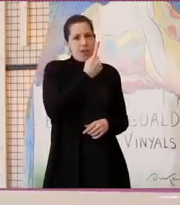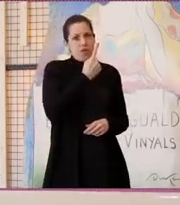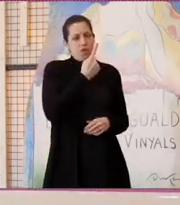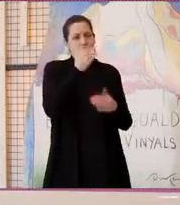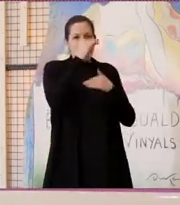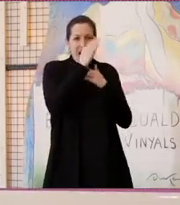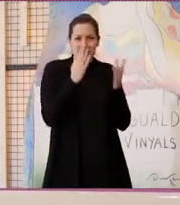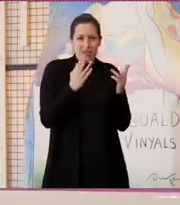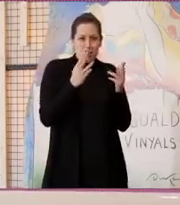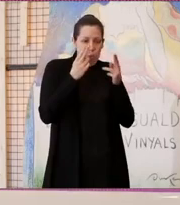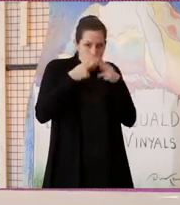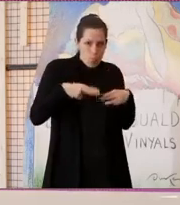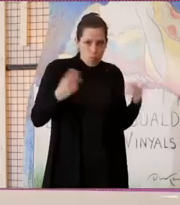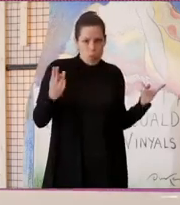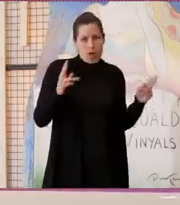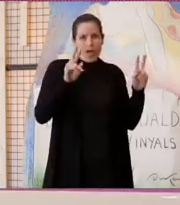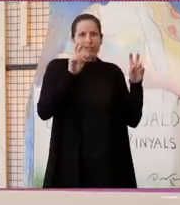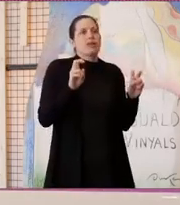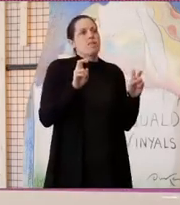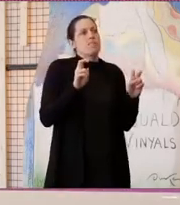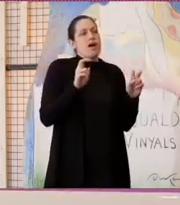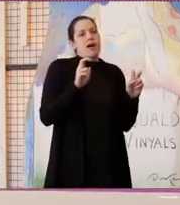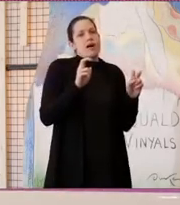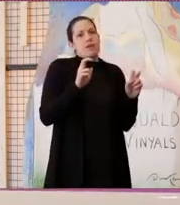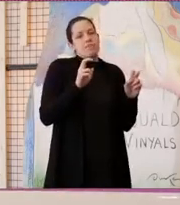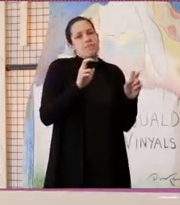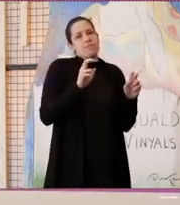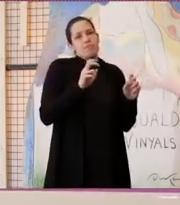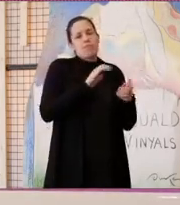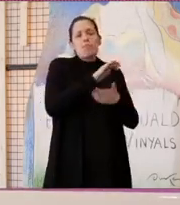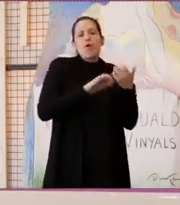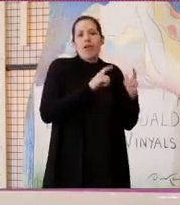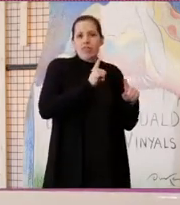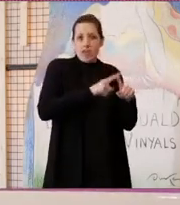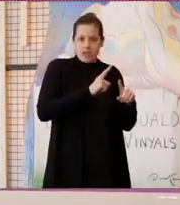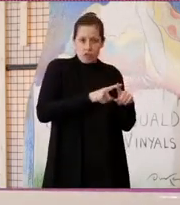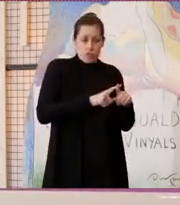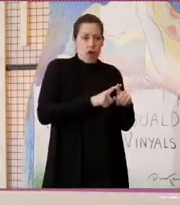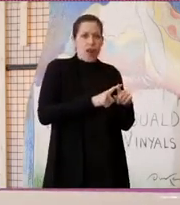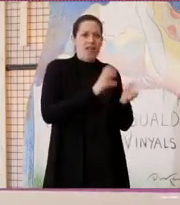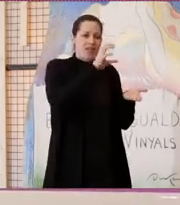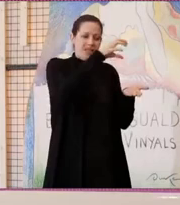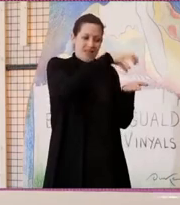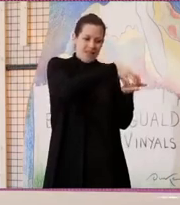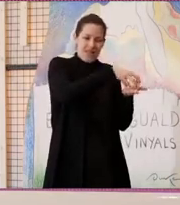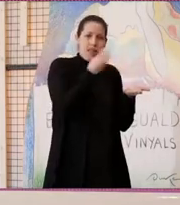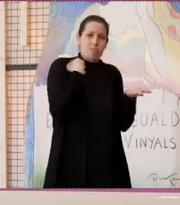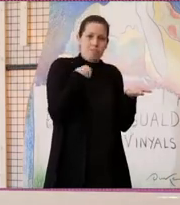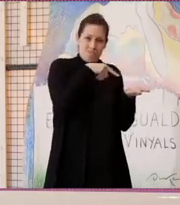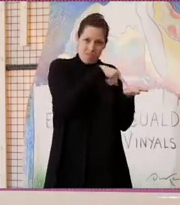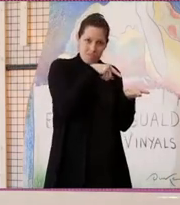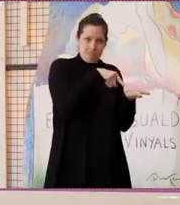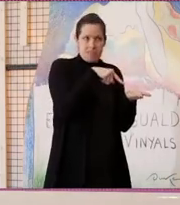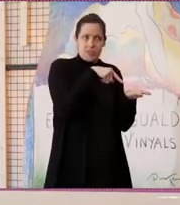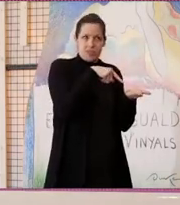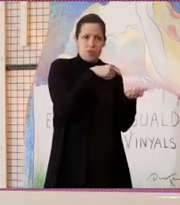a la violencia sexual y luego es el lugar que queremos de referencia un poco de cambio de paradigma frente al